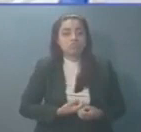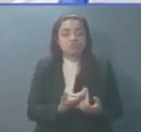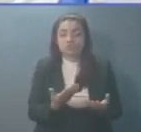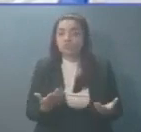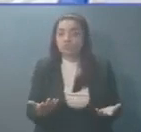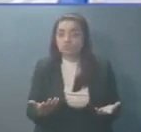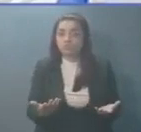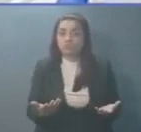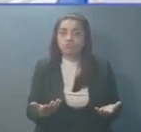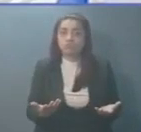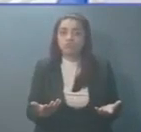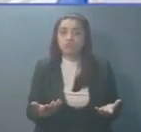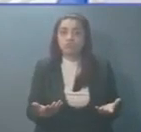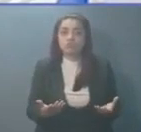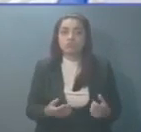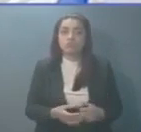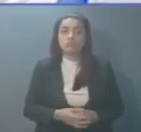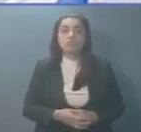quiera.